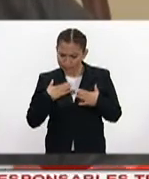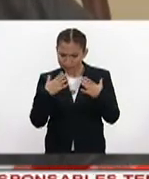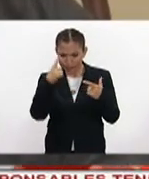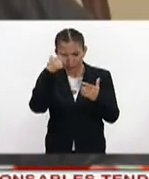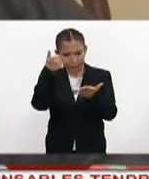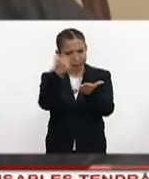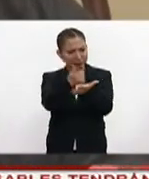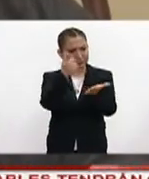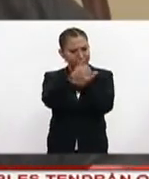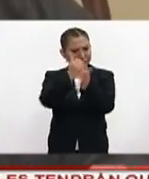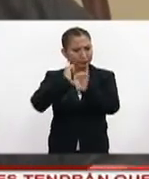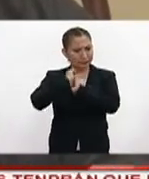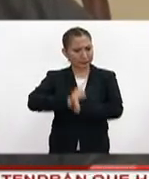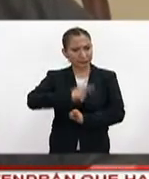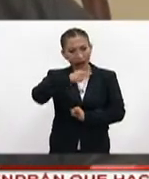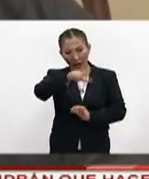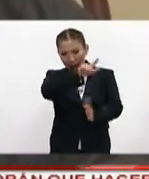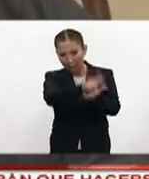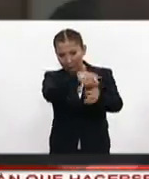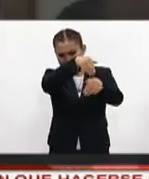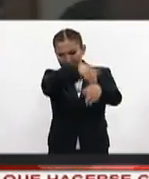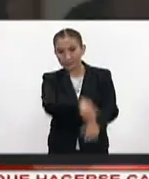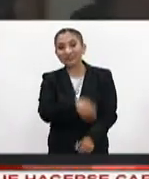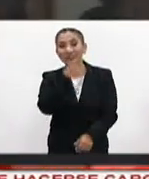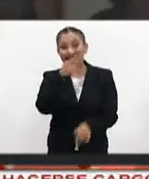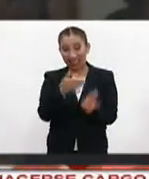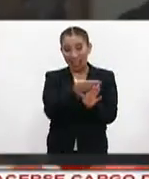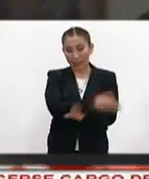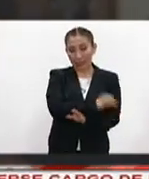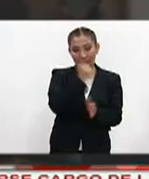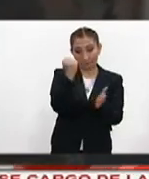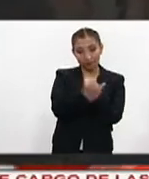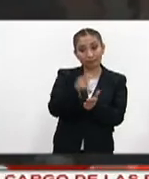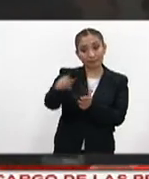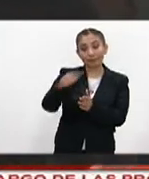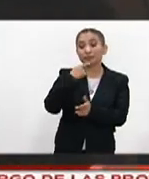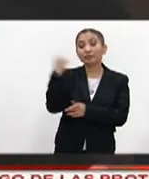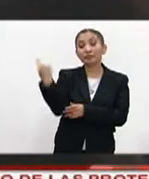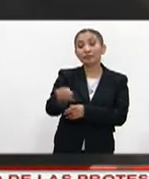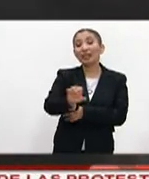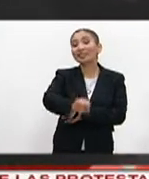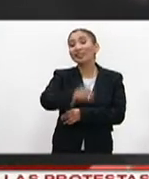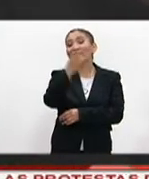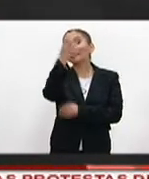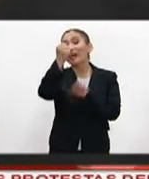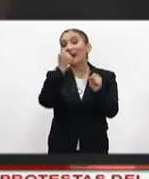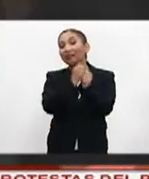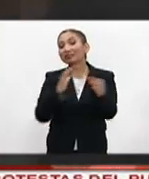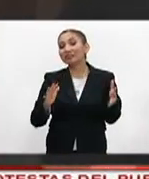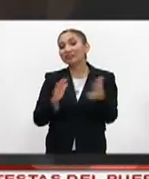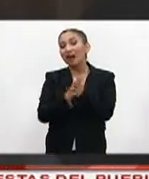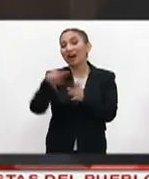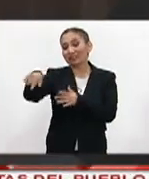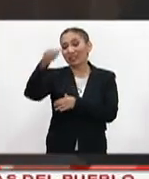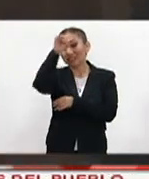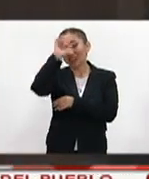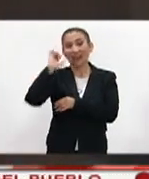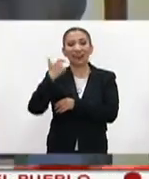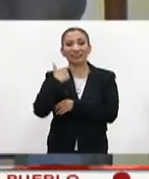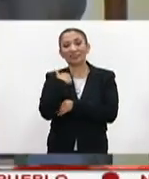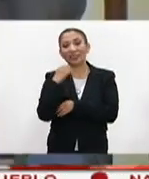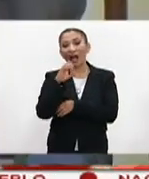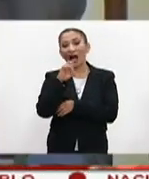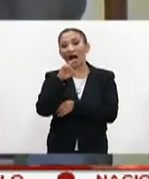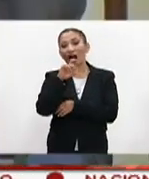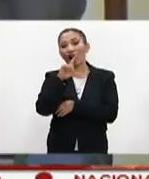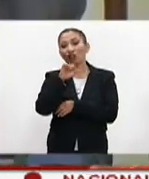para colaborar con las autoridades en el cumplimiento de la ley. Esto luego de que se ratificara la sentencia de 63 años de prisión al ex sacerdote